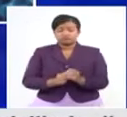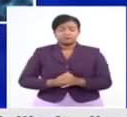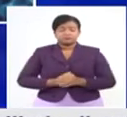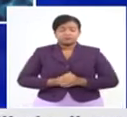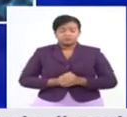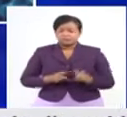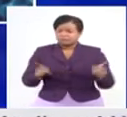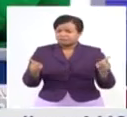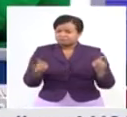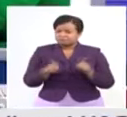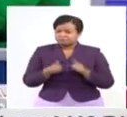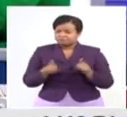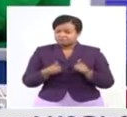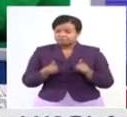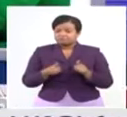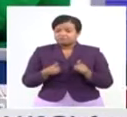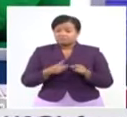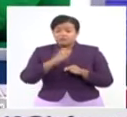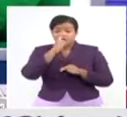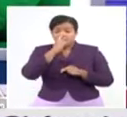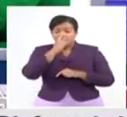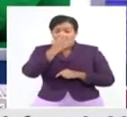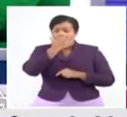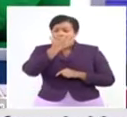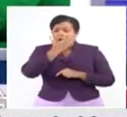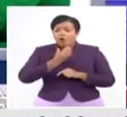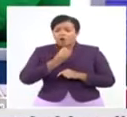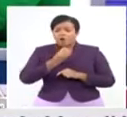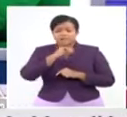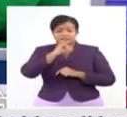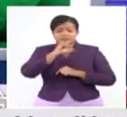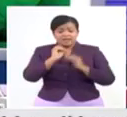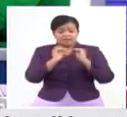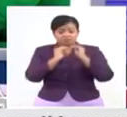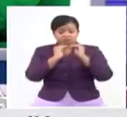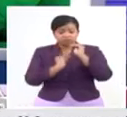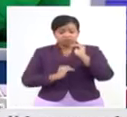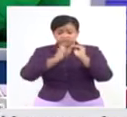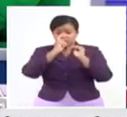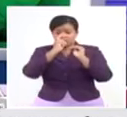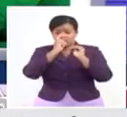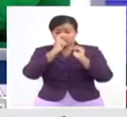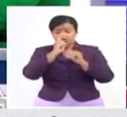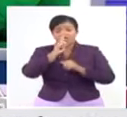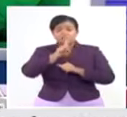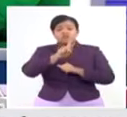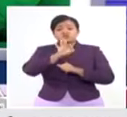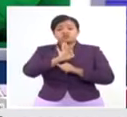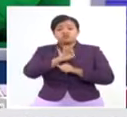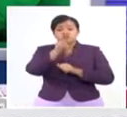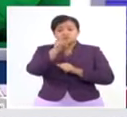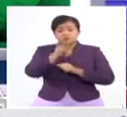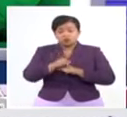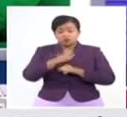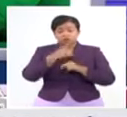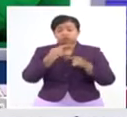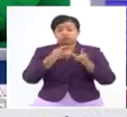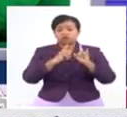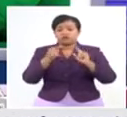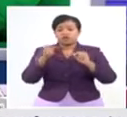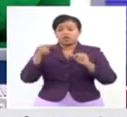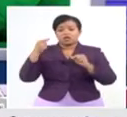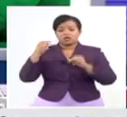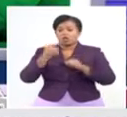resumen, edades jóvenes menores de 60 años, 18 personas fallecen en el día de ayer,